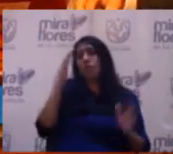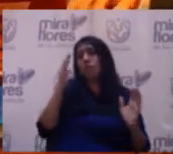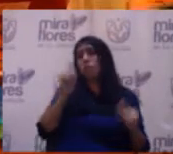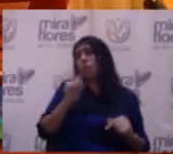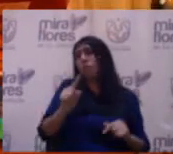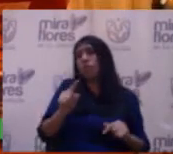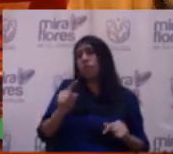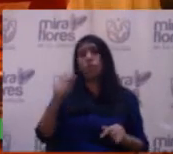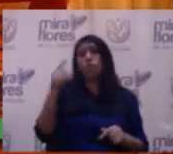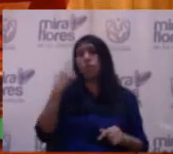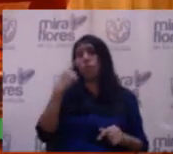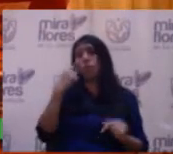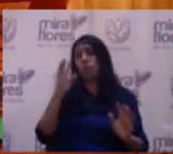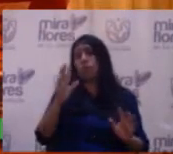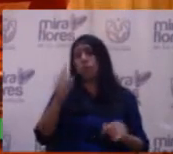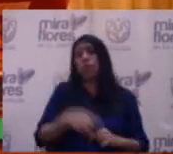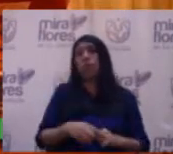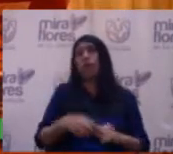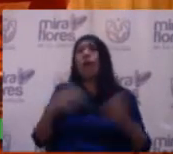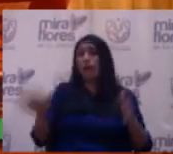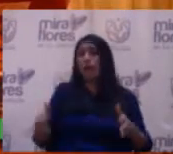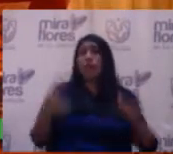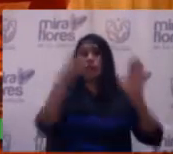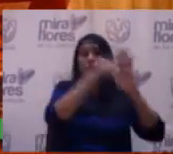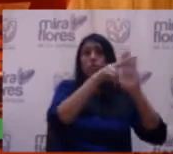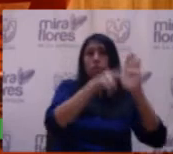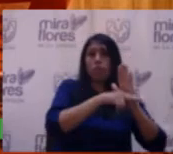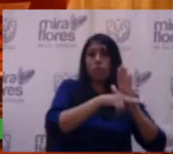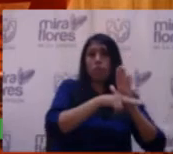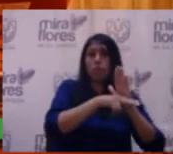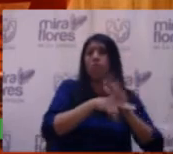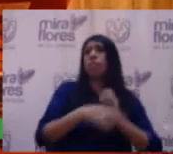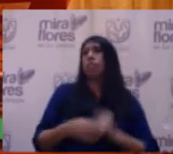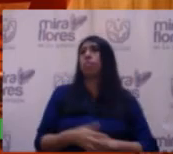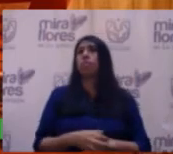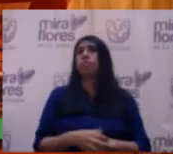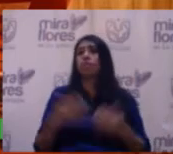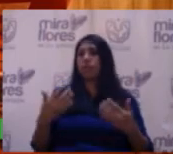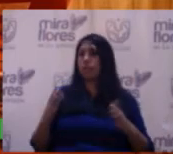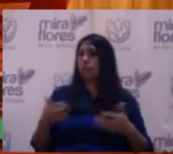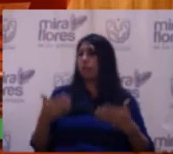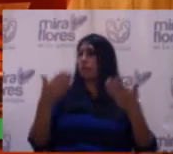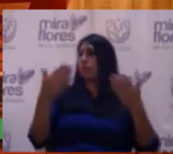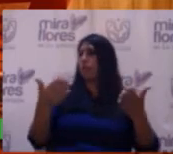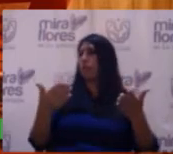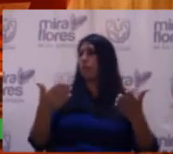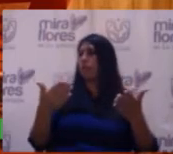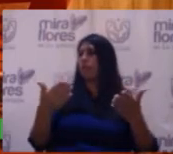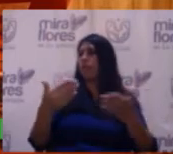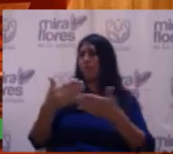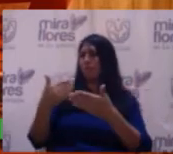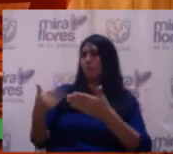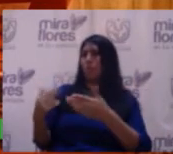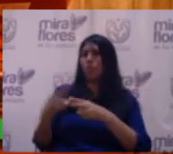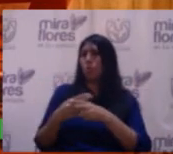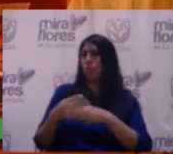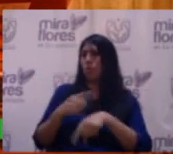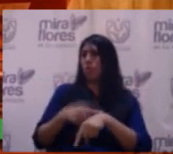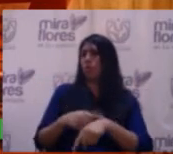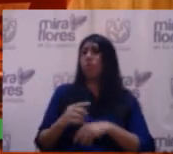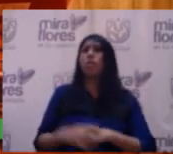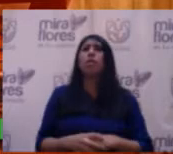aquello. Hay un par de normas que han sido dadas hace no mucho, que tiene que